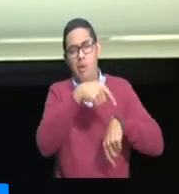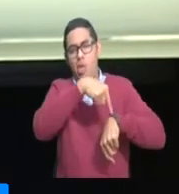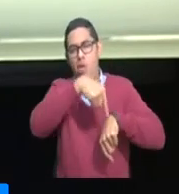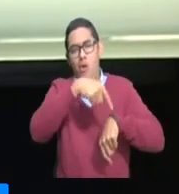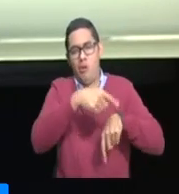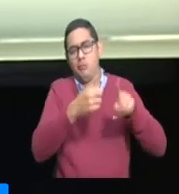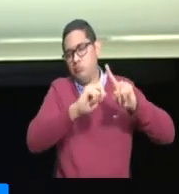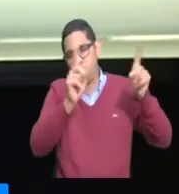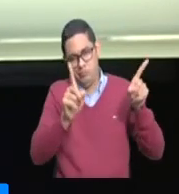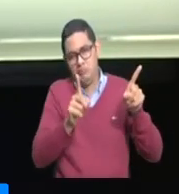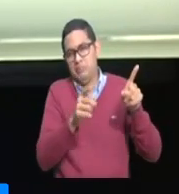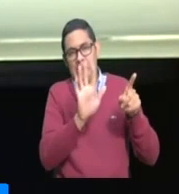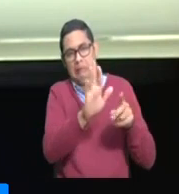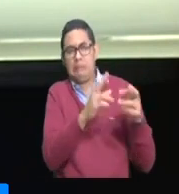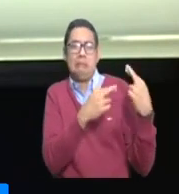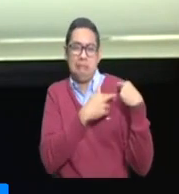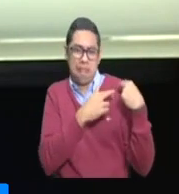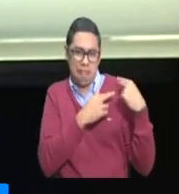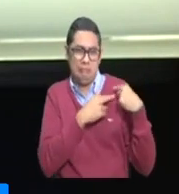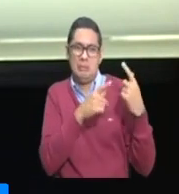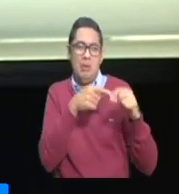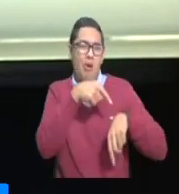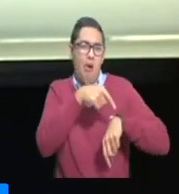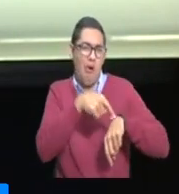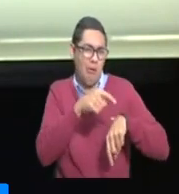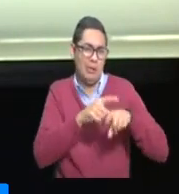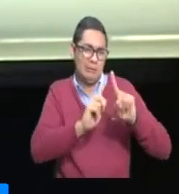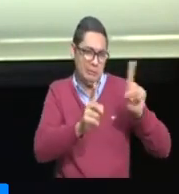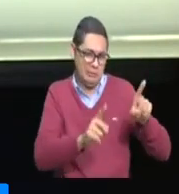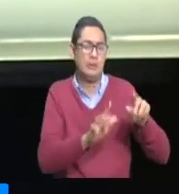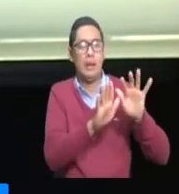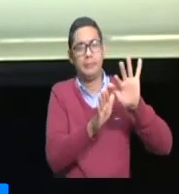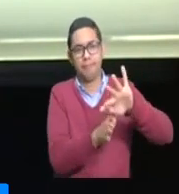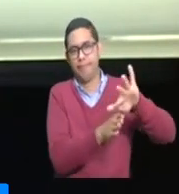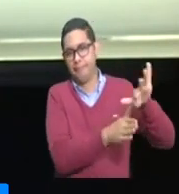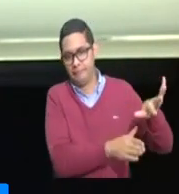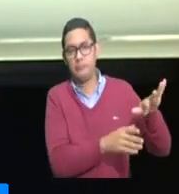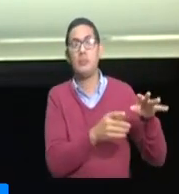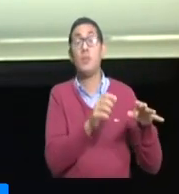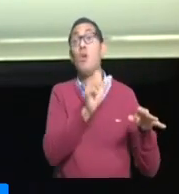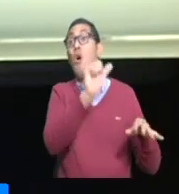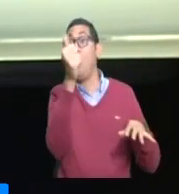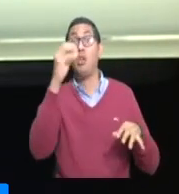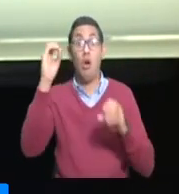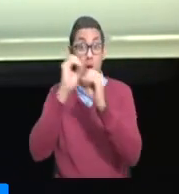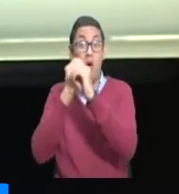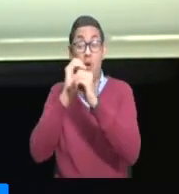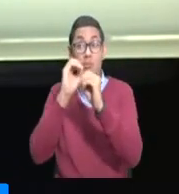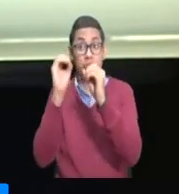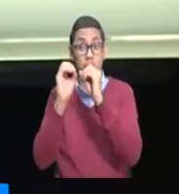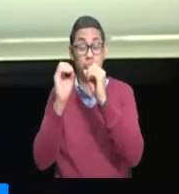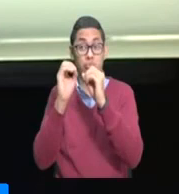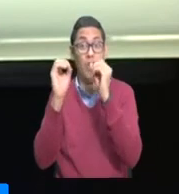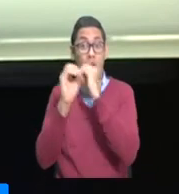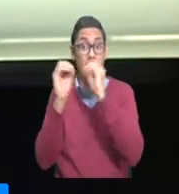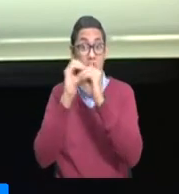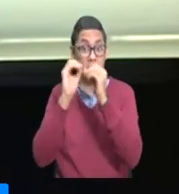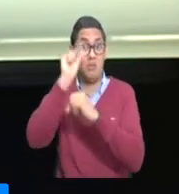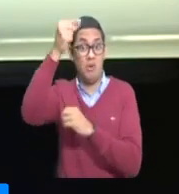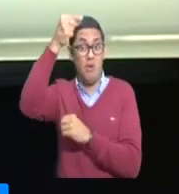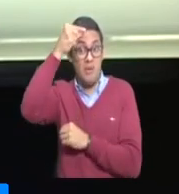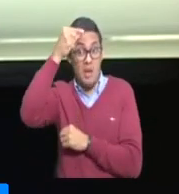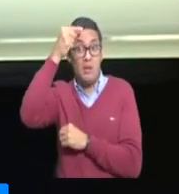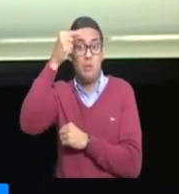y responsabilidad ya tengan horarios fijos, entrarán a las 9 de